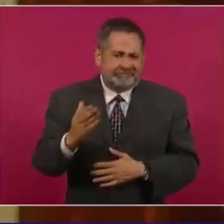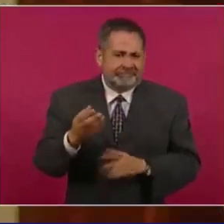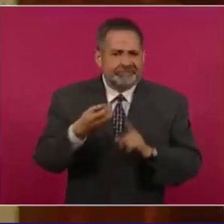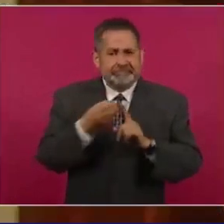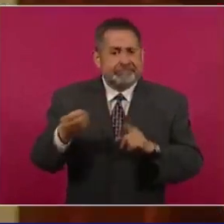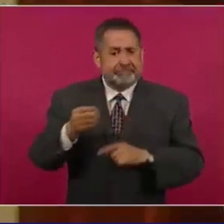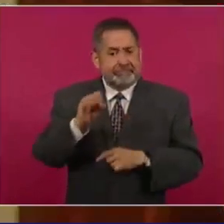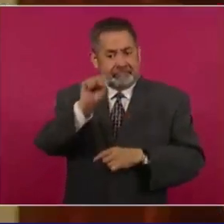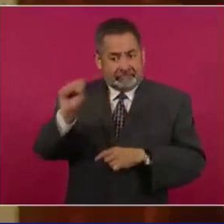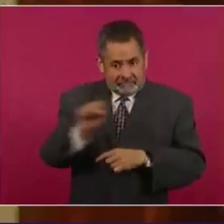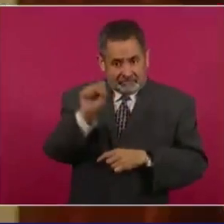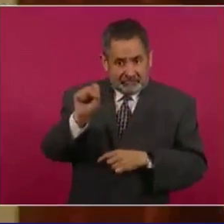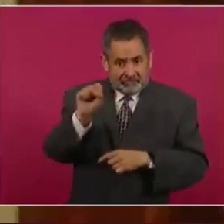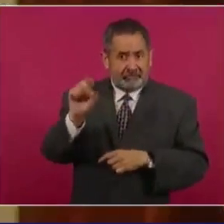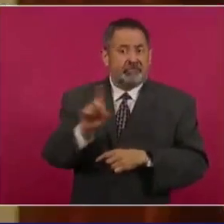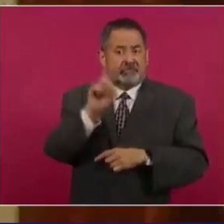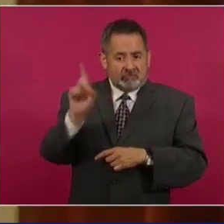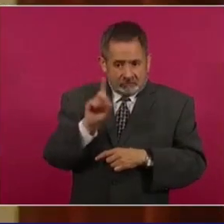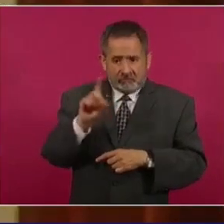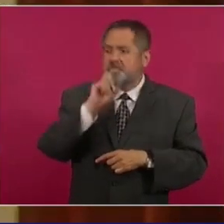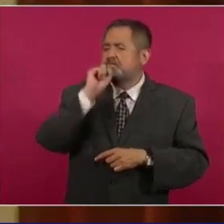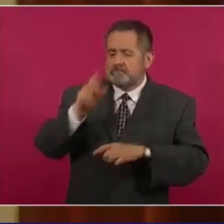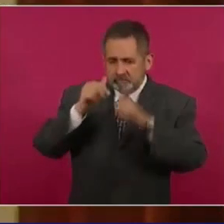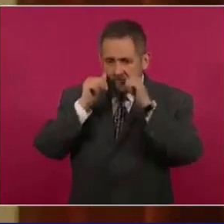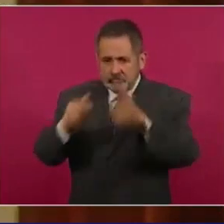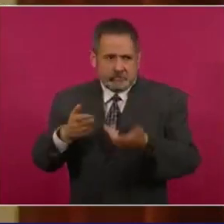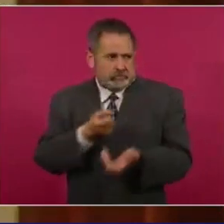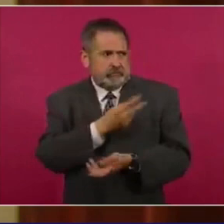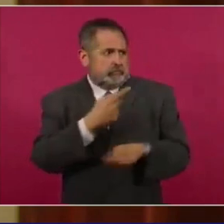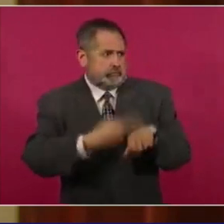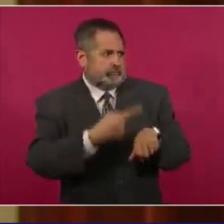los fines de semana, que también se enferma la gente,